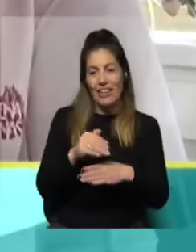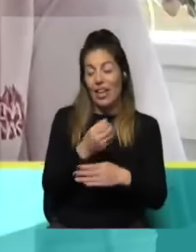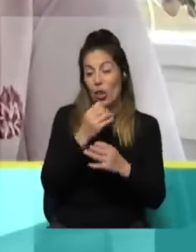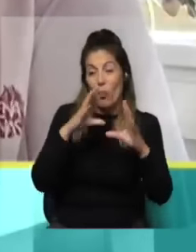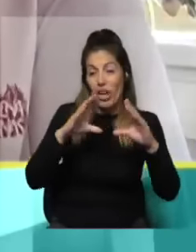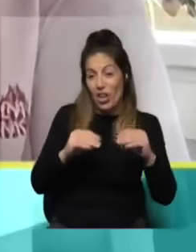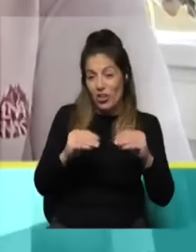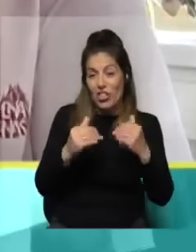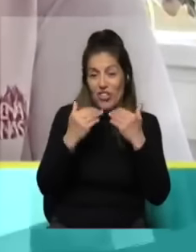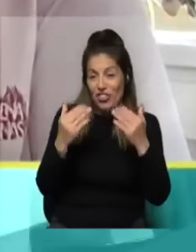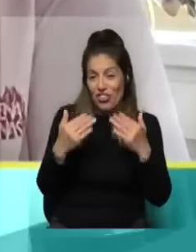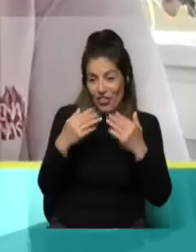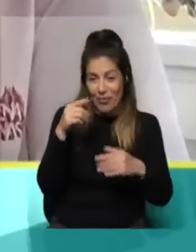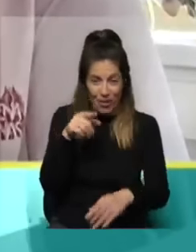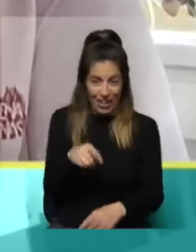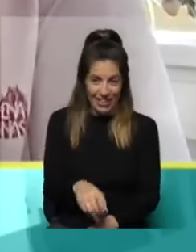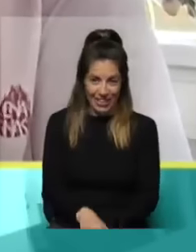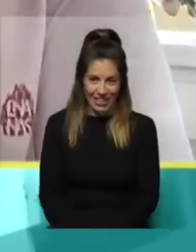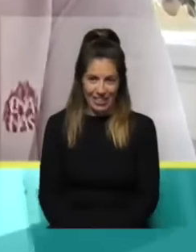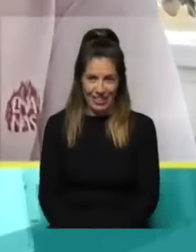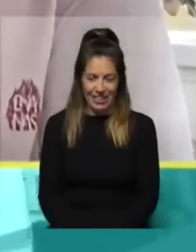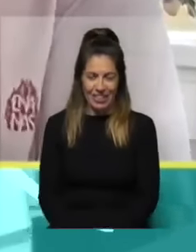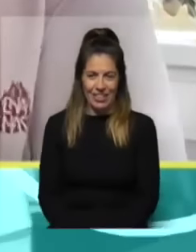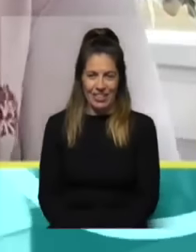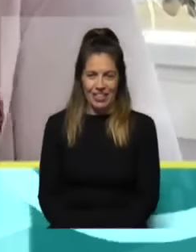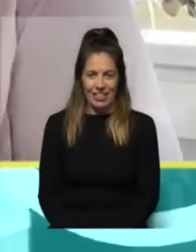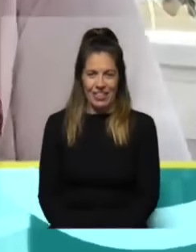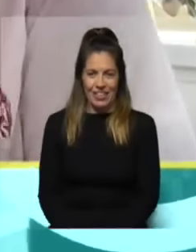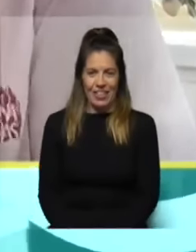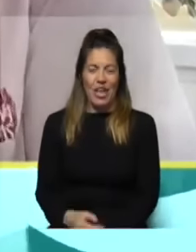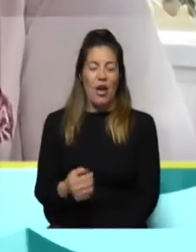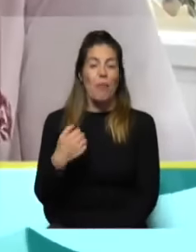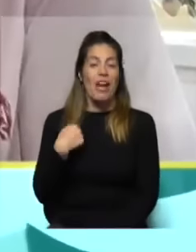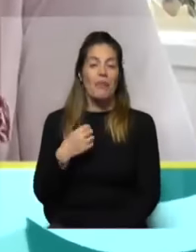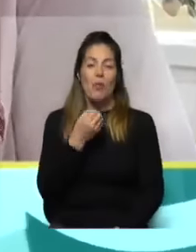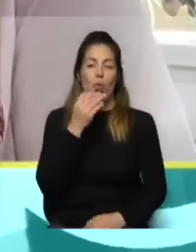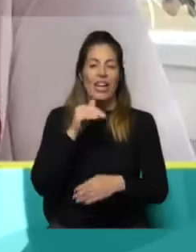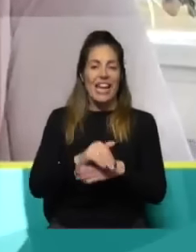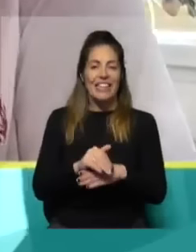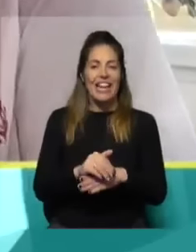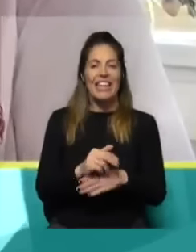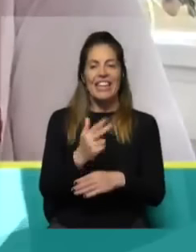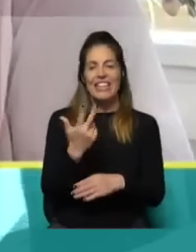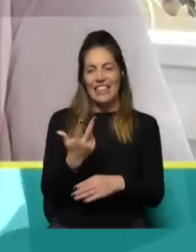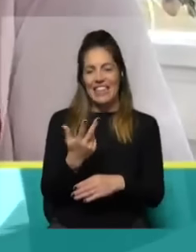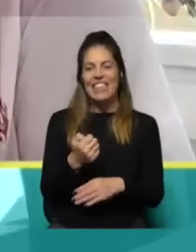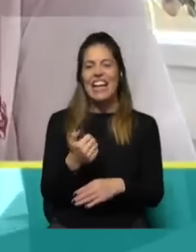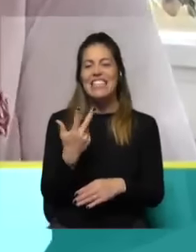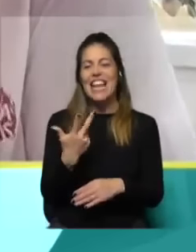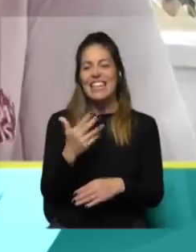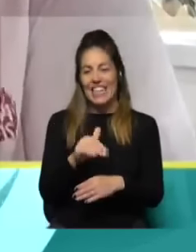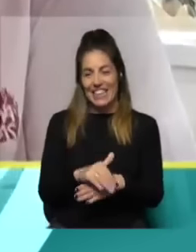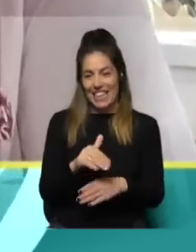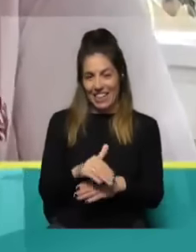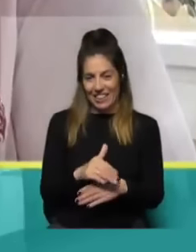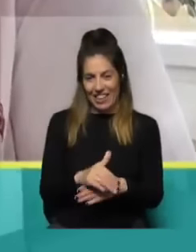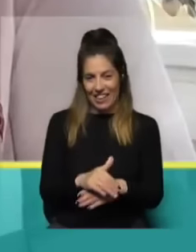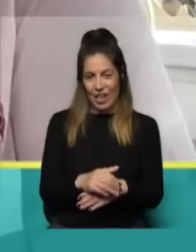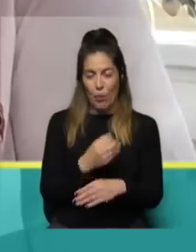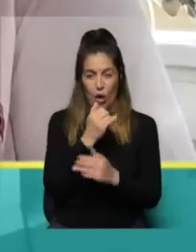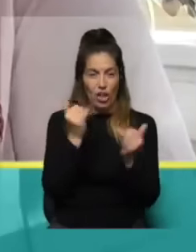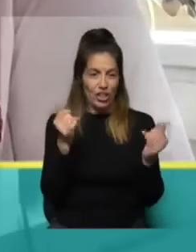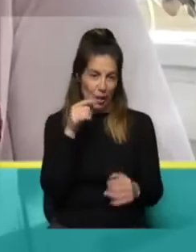Buenas noches, ni sabemos qué está pasando ahí. Para mí buenas tardes, sí, son las 3, o casi. Ah, bueno. Así que buenos